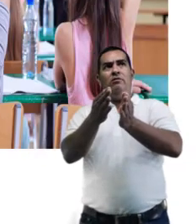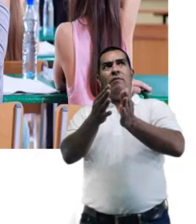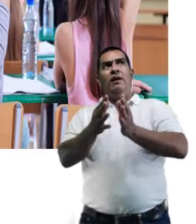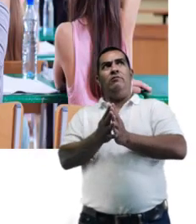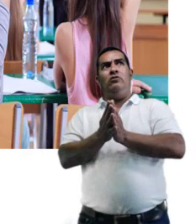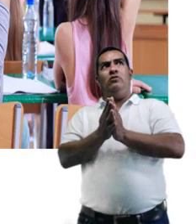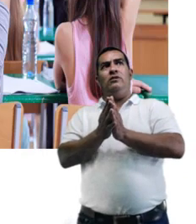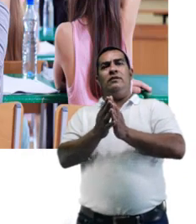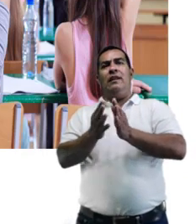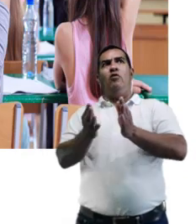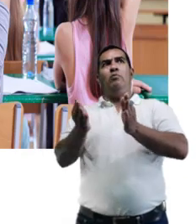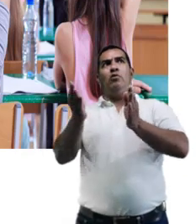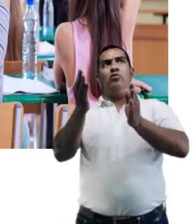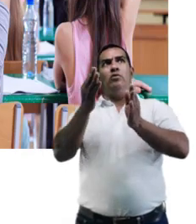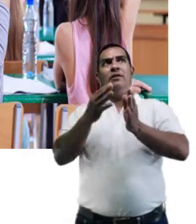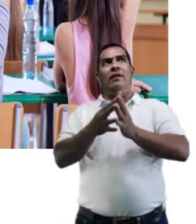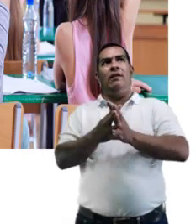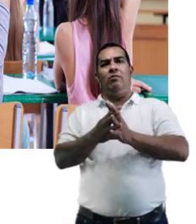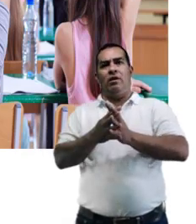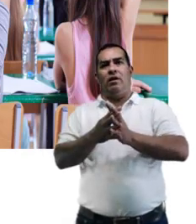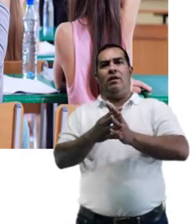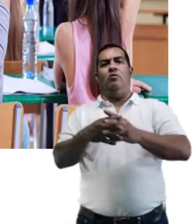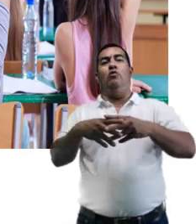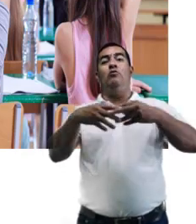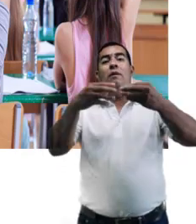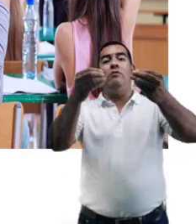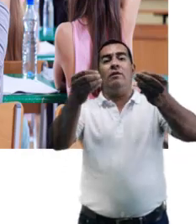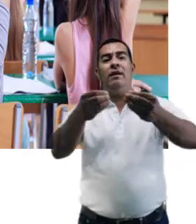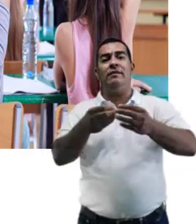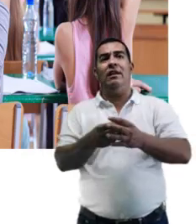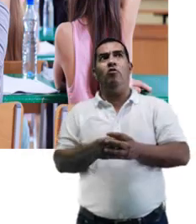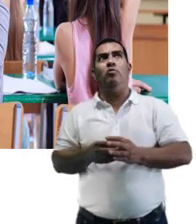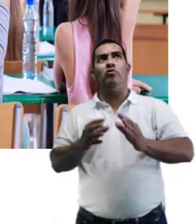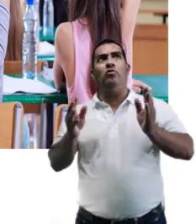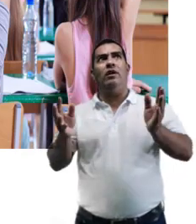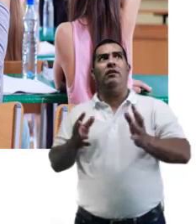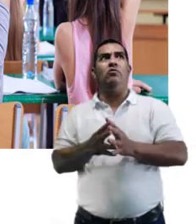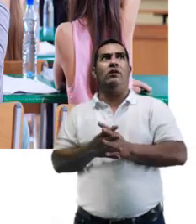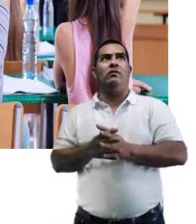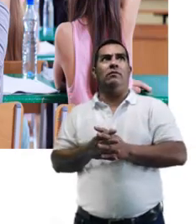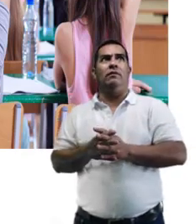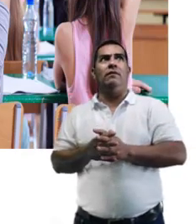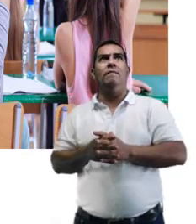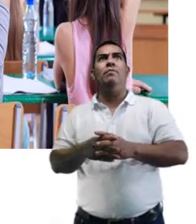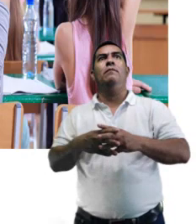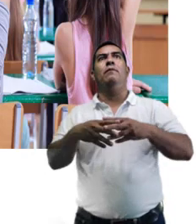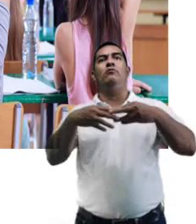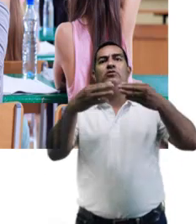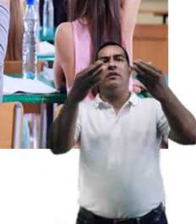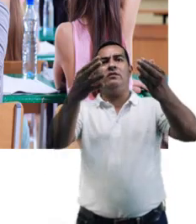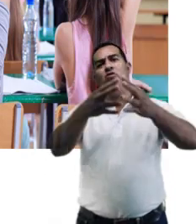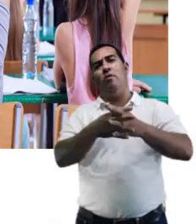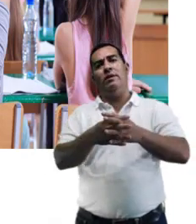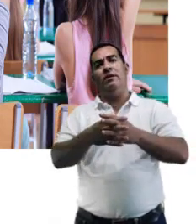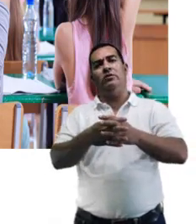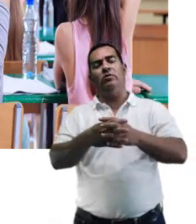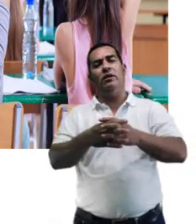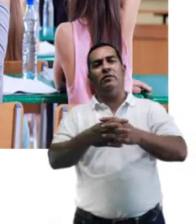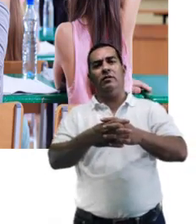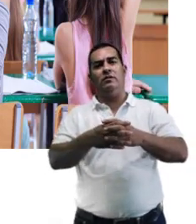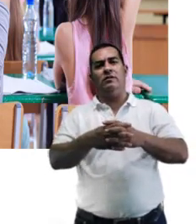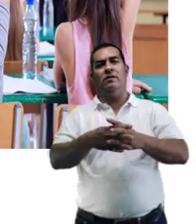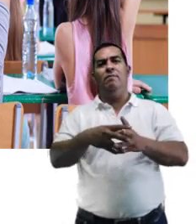Hemos venido hablando entonces de la oportunidad laboral. Hoy vamos a hablar de la oportunidad educativa. Para ustedes,